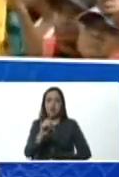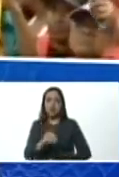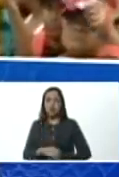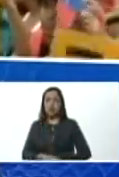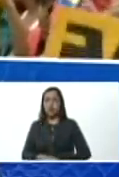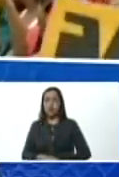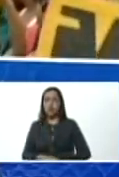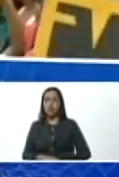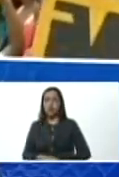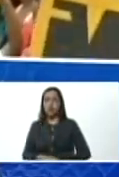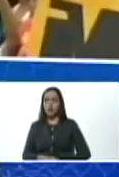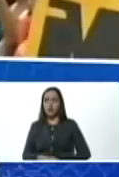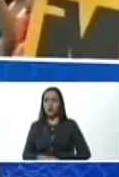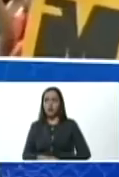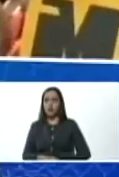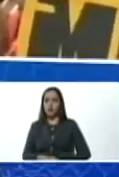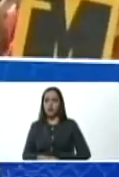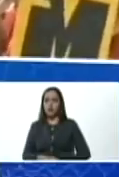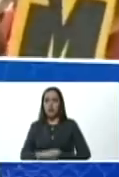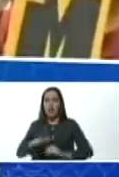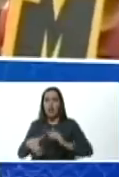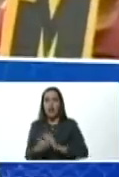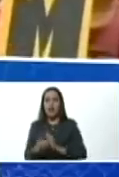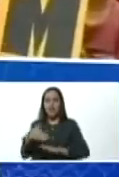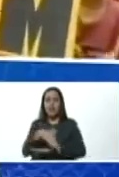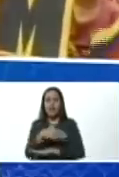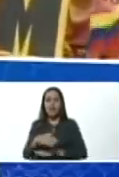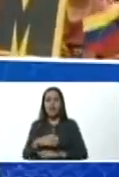hasta la Cantv en la Avenida Libertador.